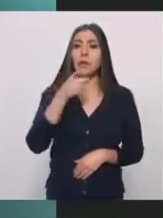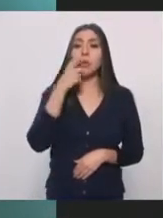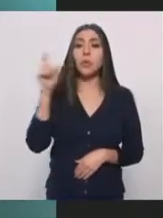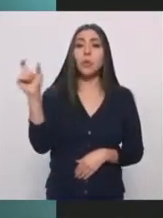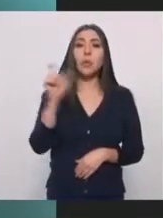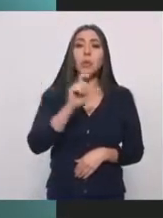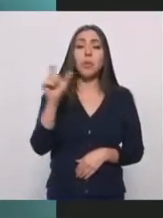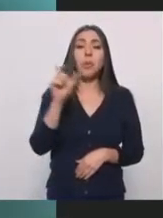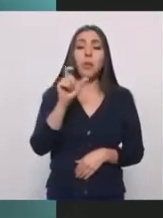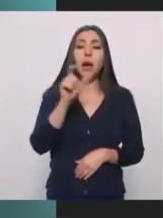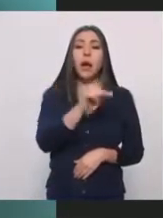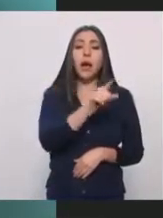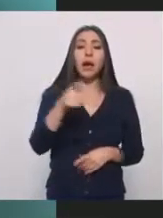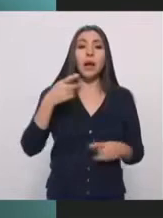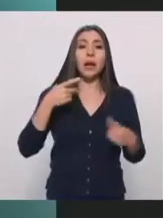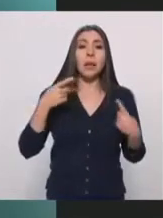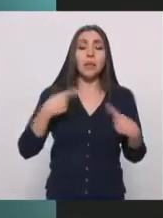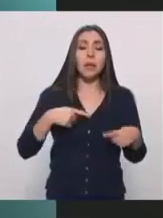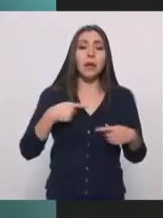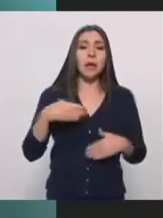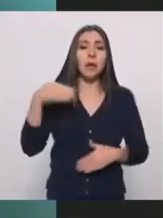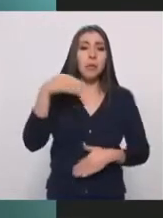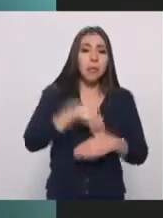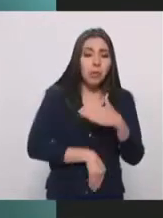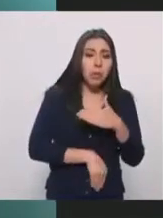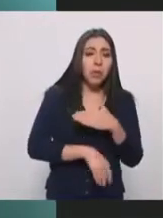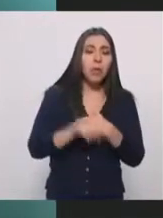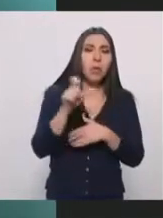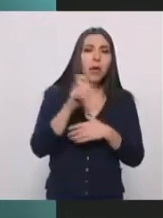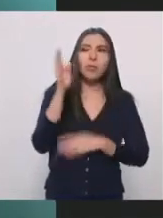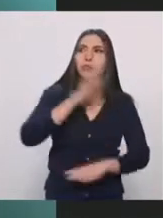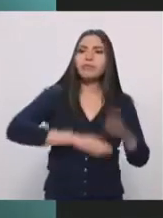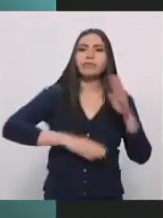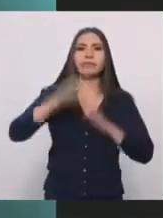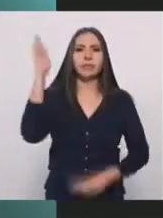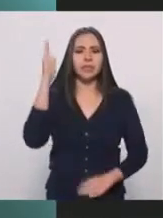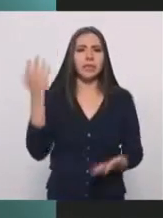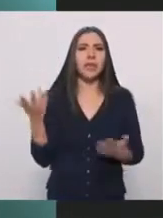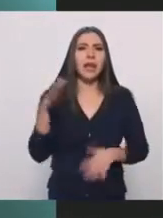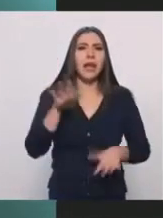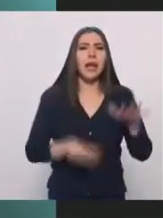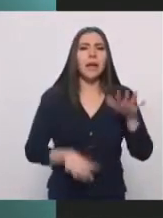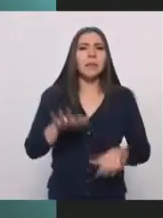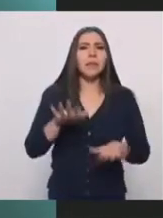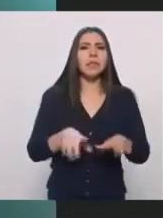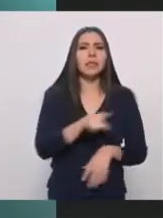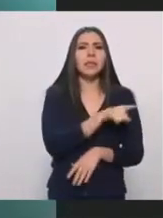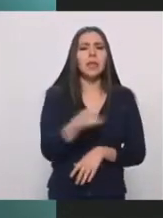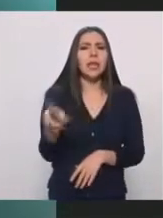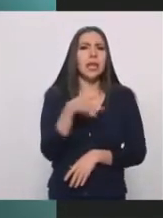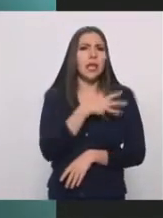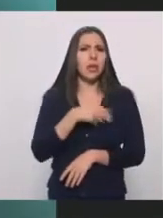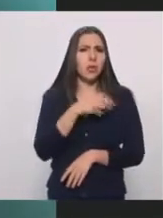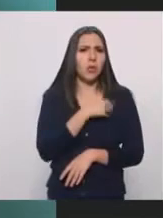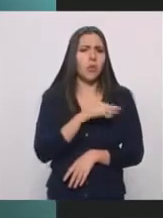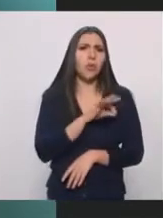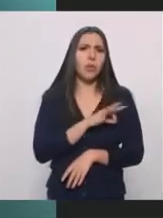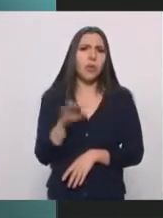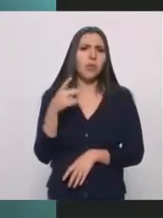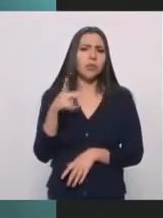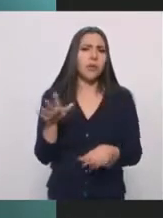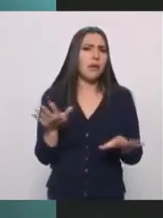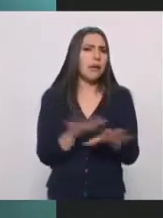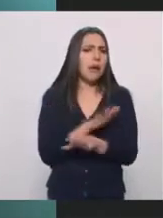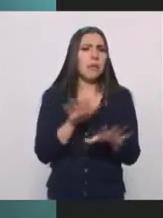cuando triunfan, ¿no? Y de pronto esta frase tiene que ver, por ejemplo, de hijos que han logrado muchos avances en su